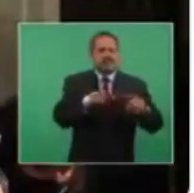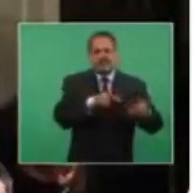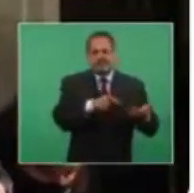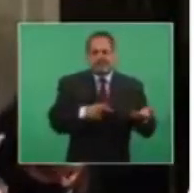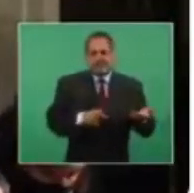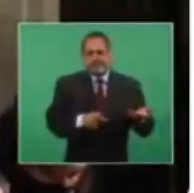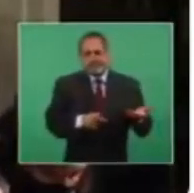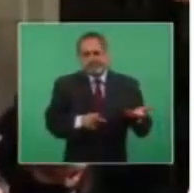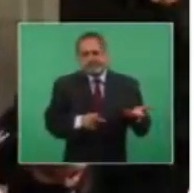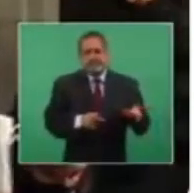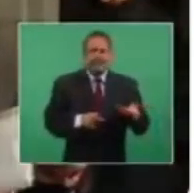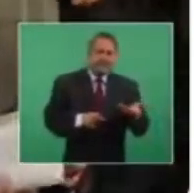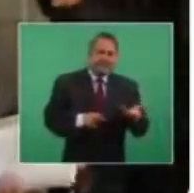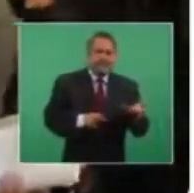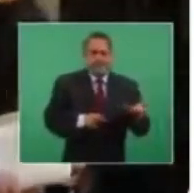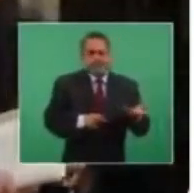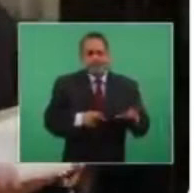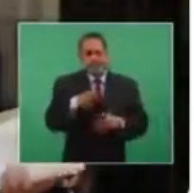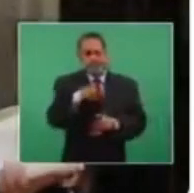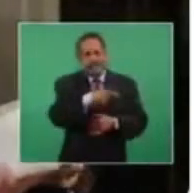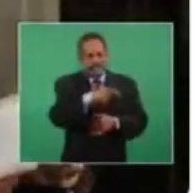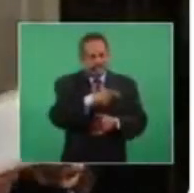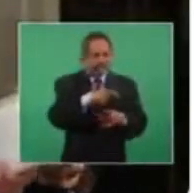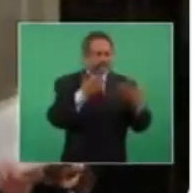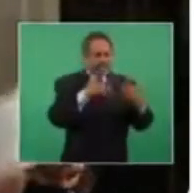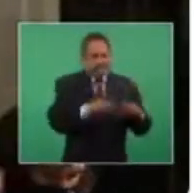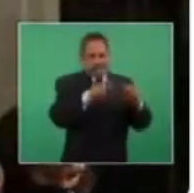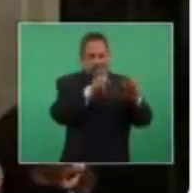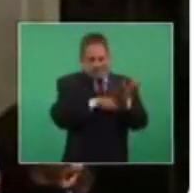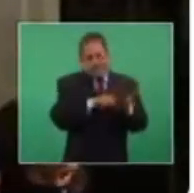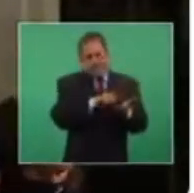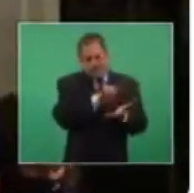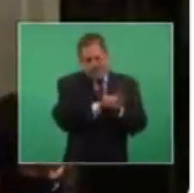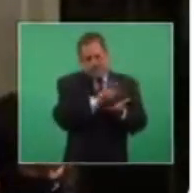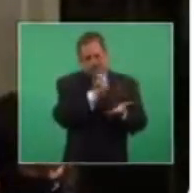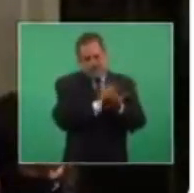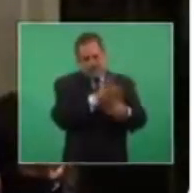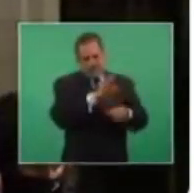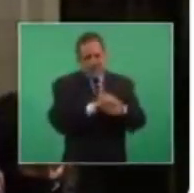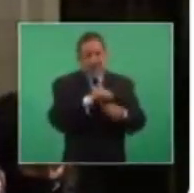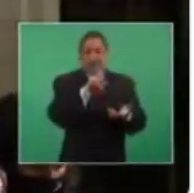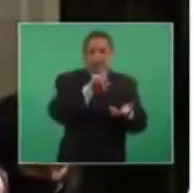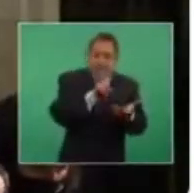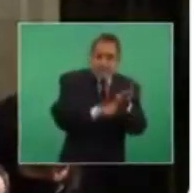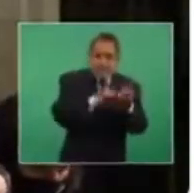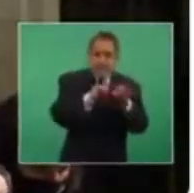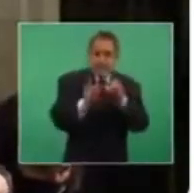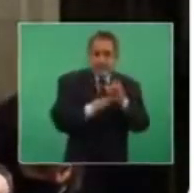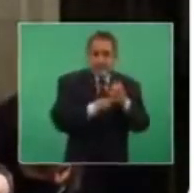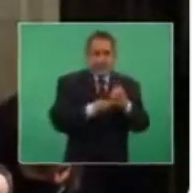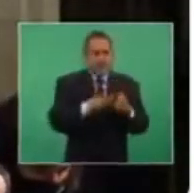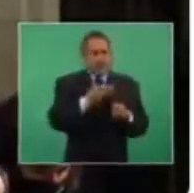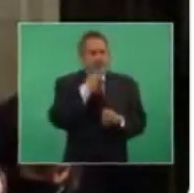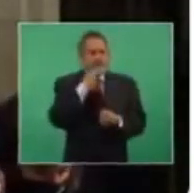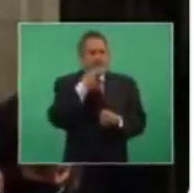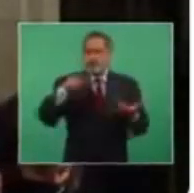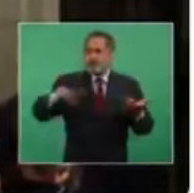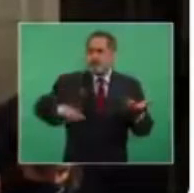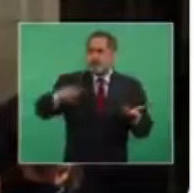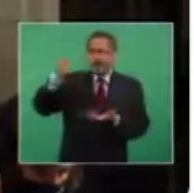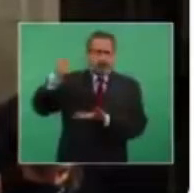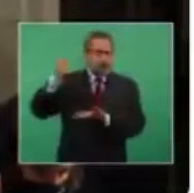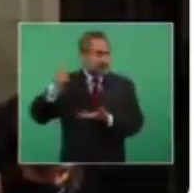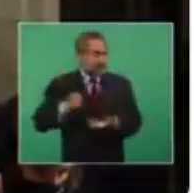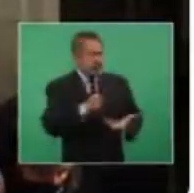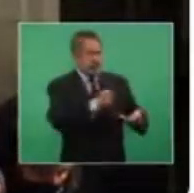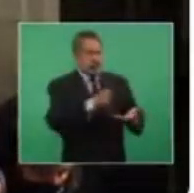pues sí, son legales, legítimas, pero que también utilizan recursos públicos, por lo menos